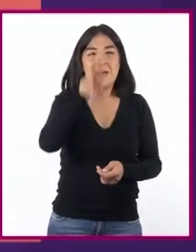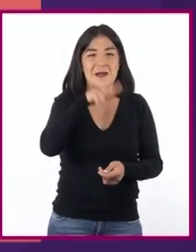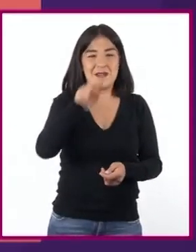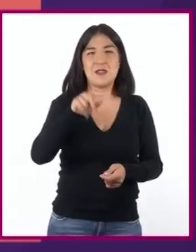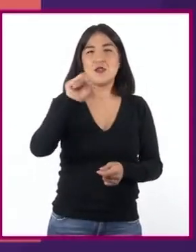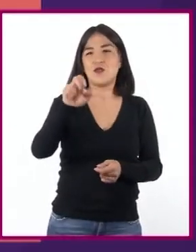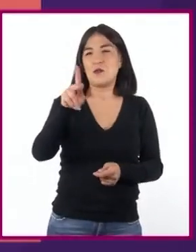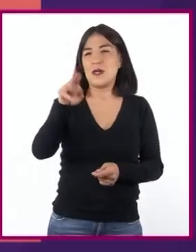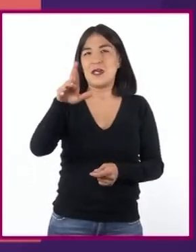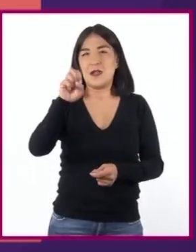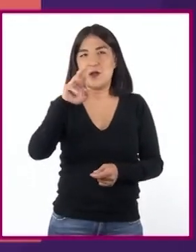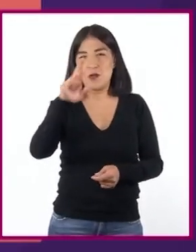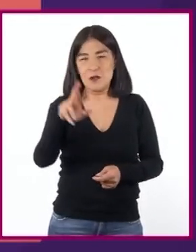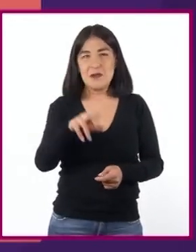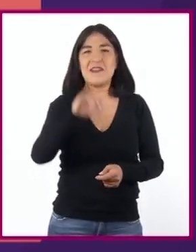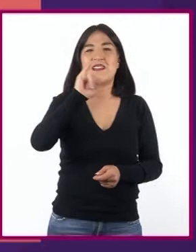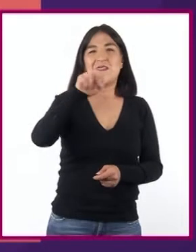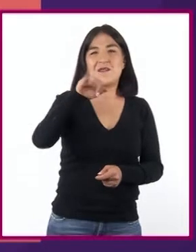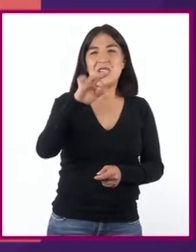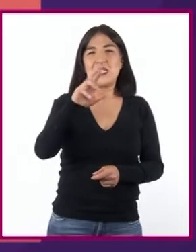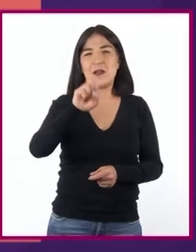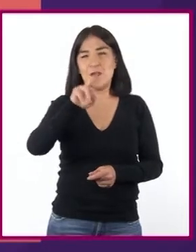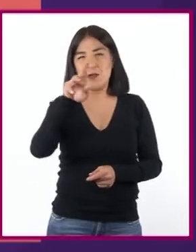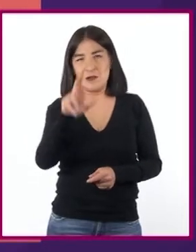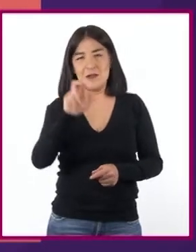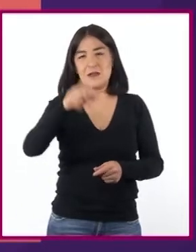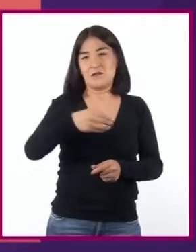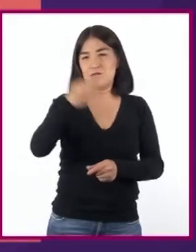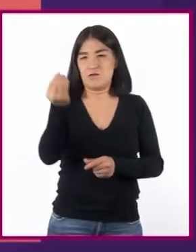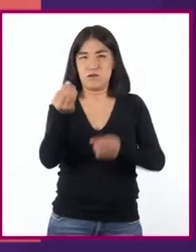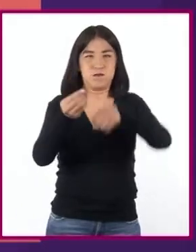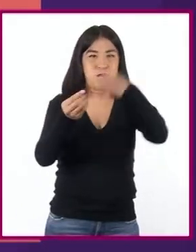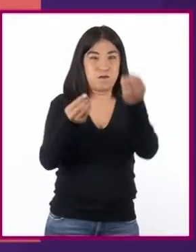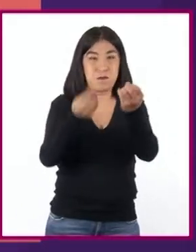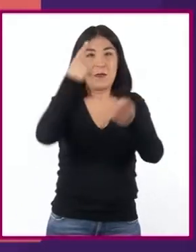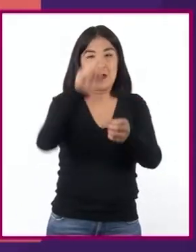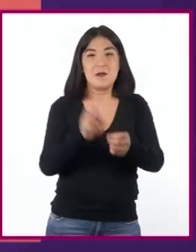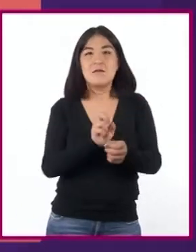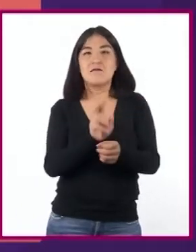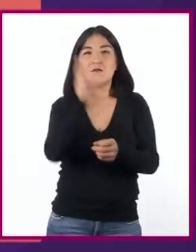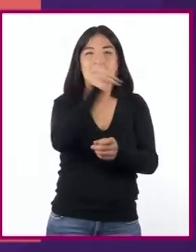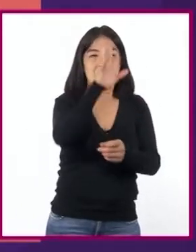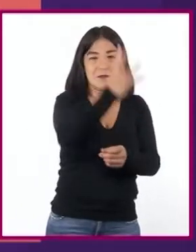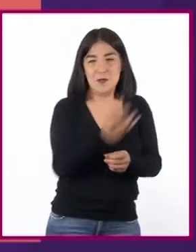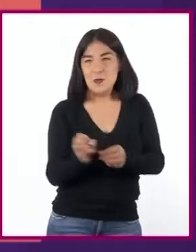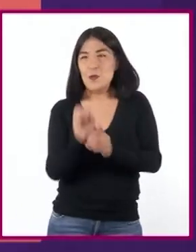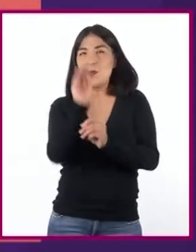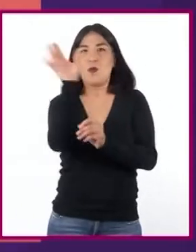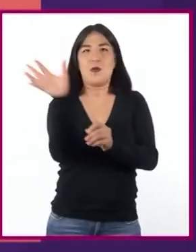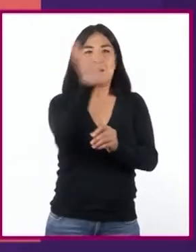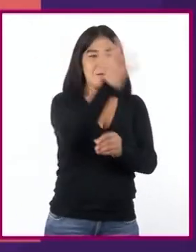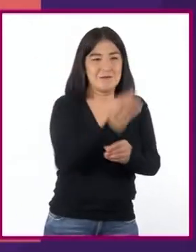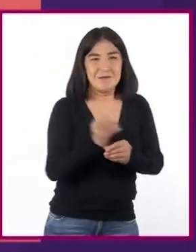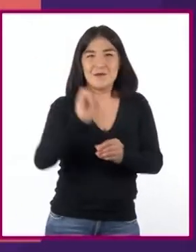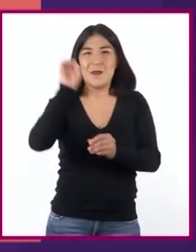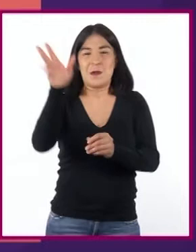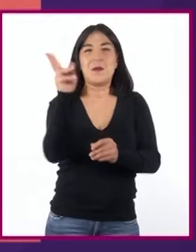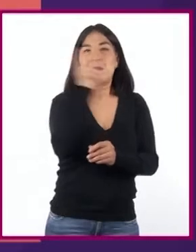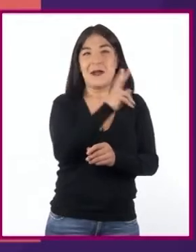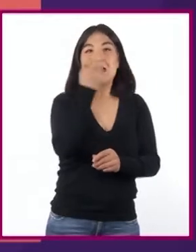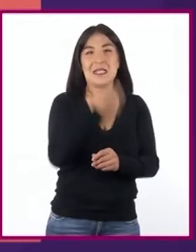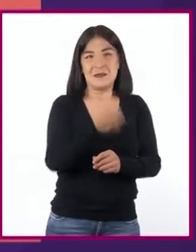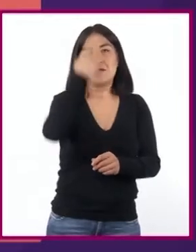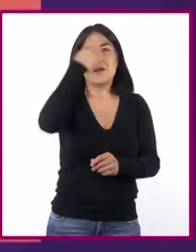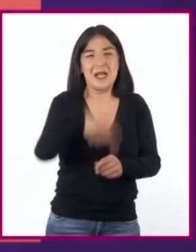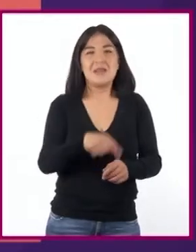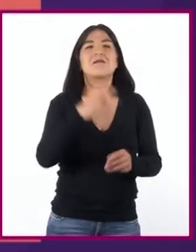superior e inferior para su oxigenación y así repetir el ciclo nuevamente. Finalmente, la circulación